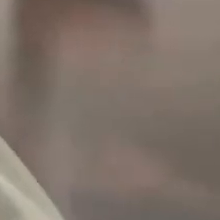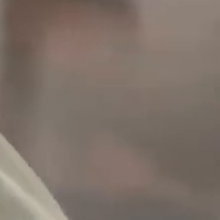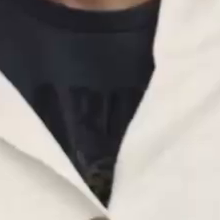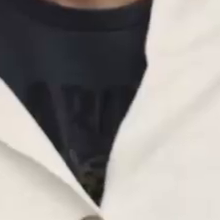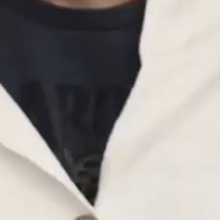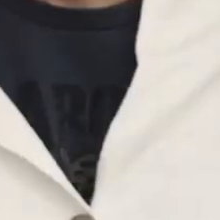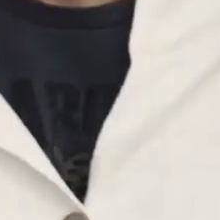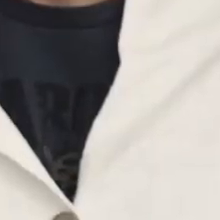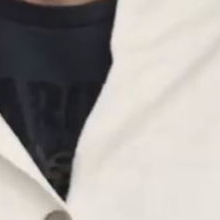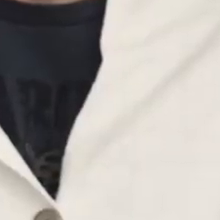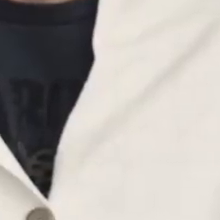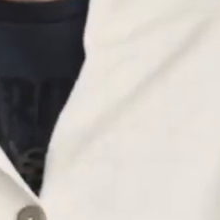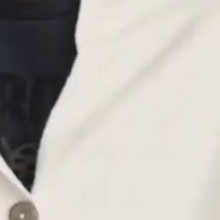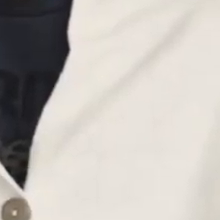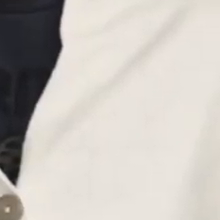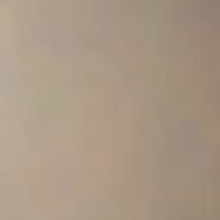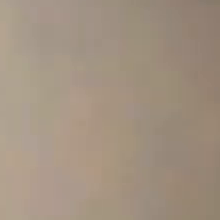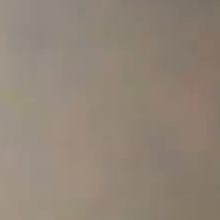meditación